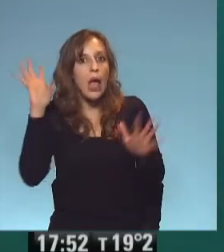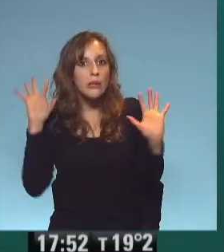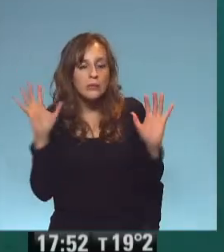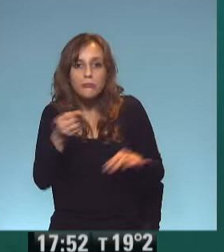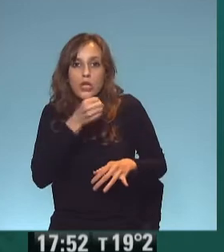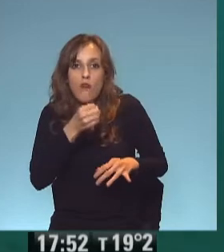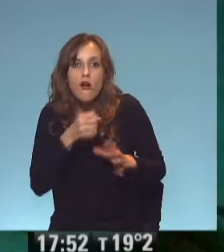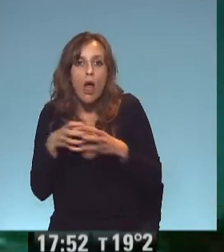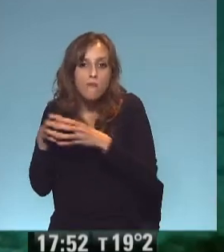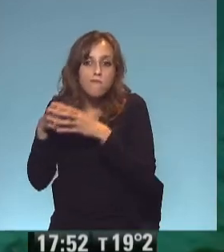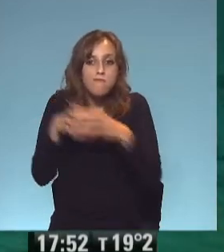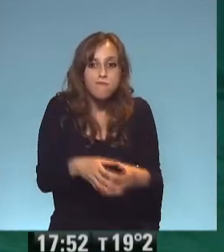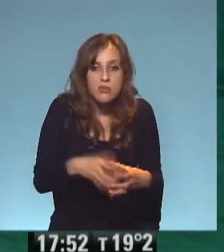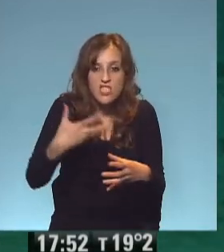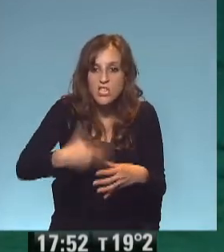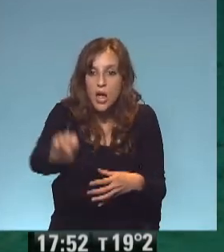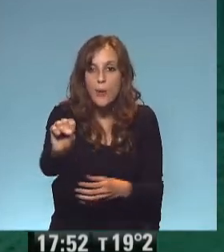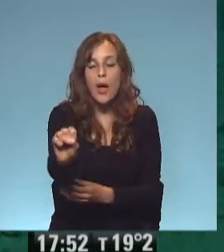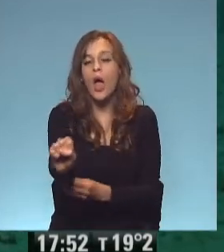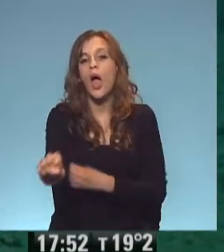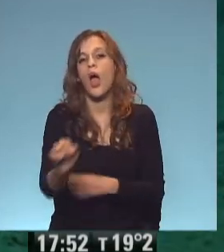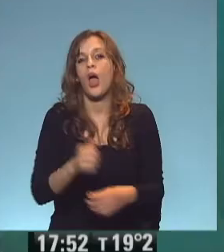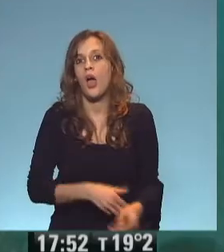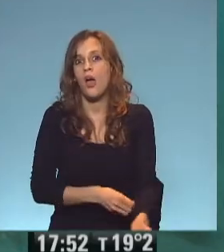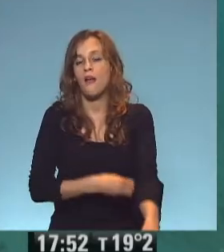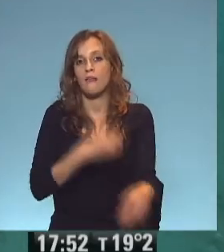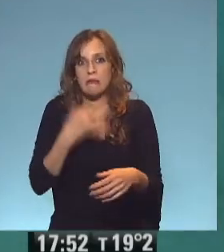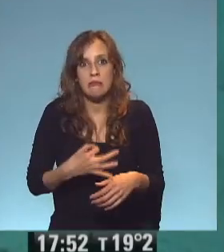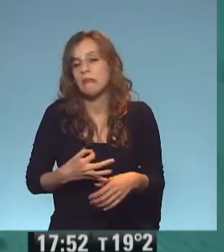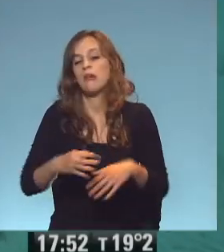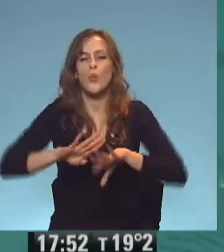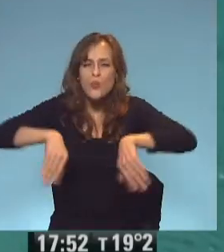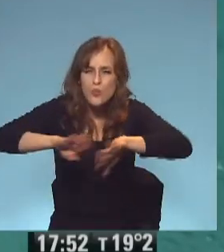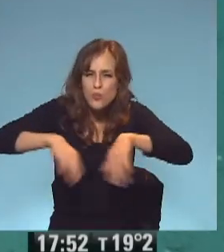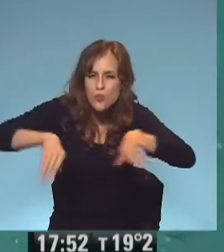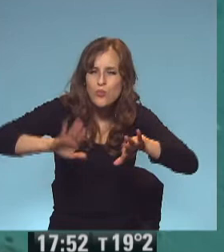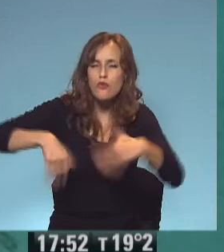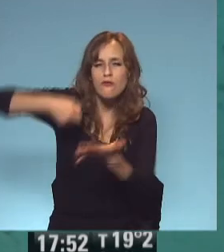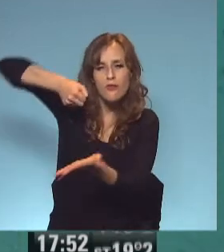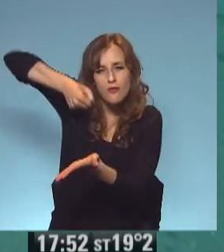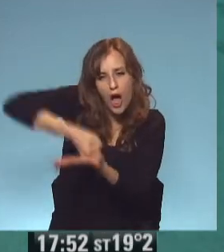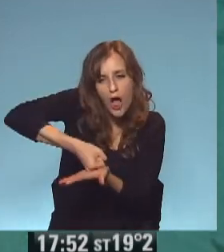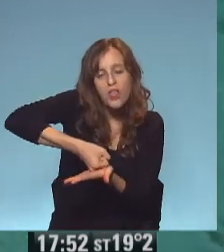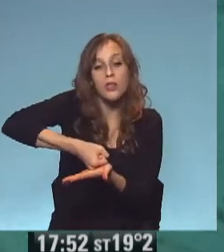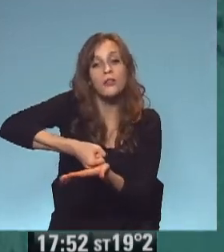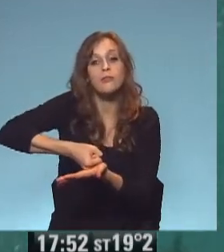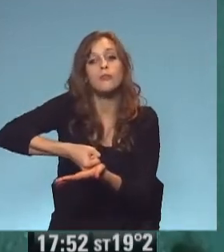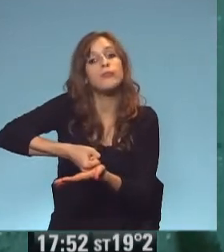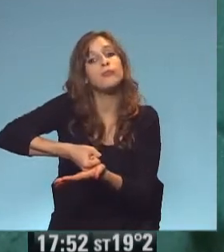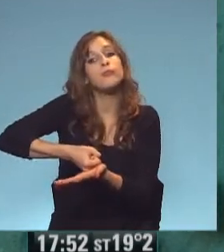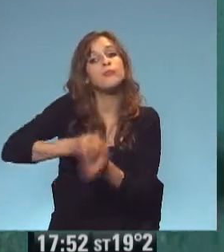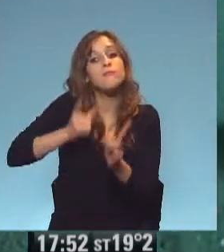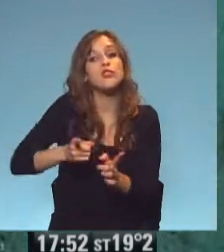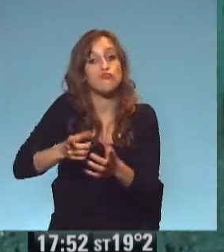sabíamos cómo era y tuvimos que nadar hasta unos 10, 12 metros de profundidad. Cuando llegamos al lugar, bajamos con el bidón que